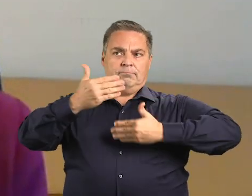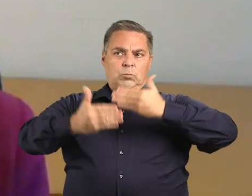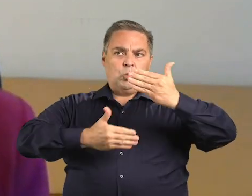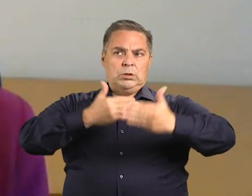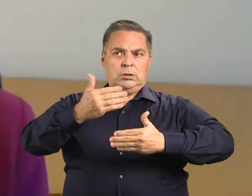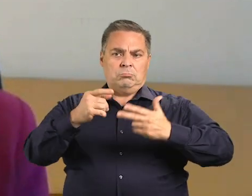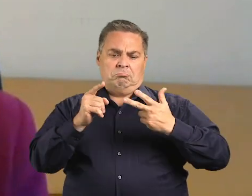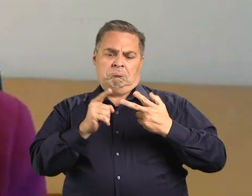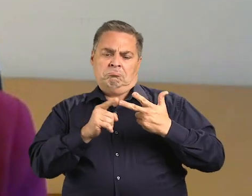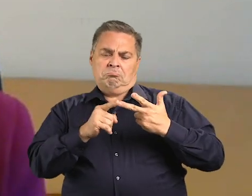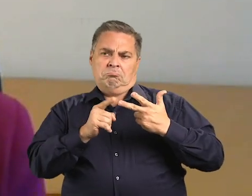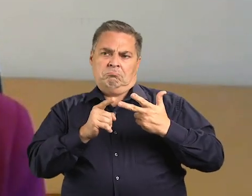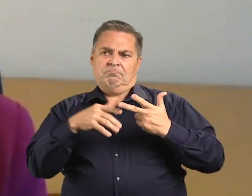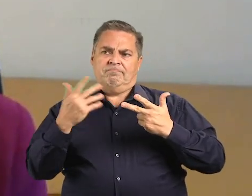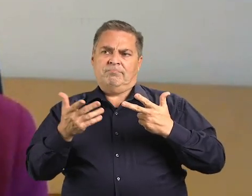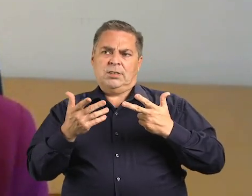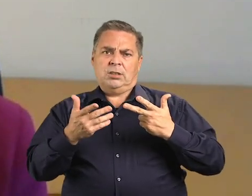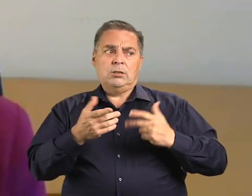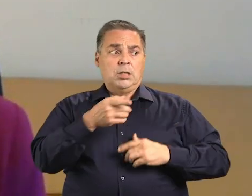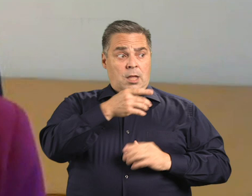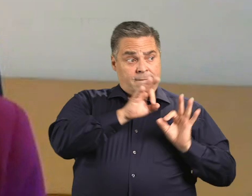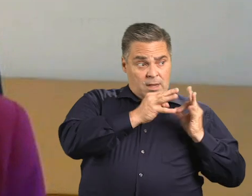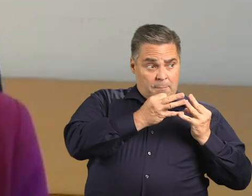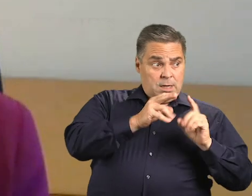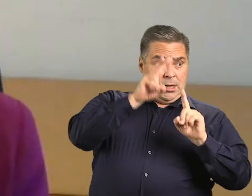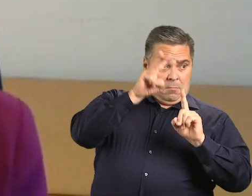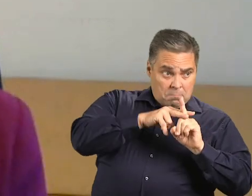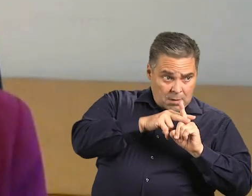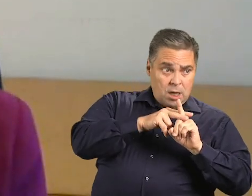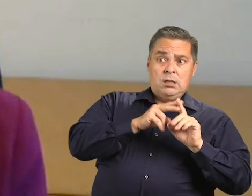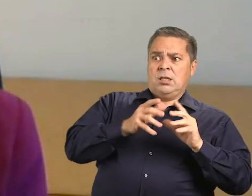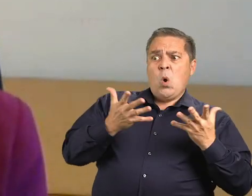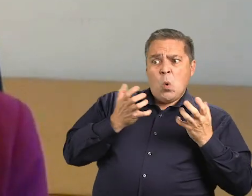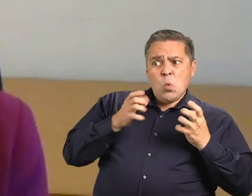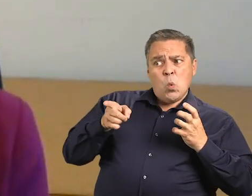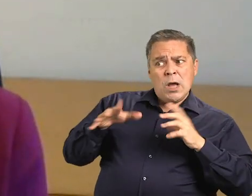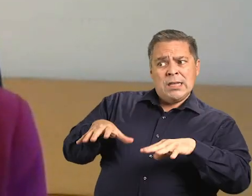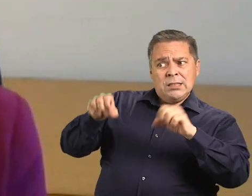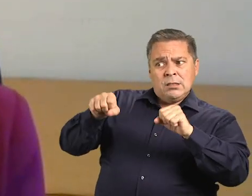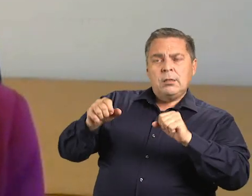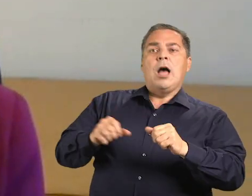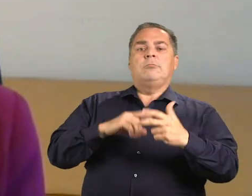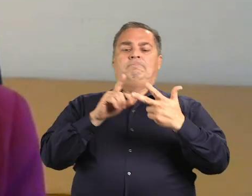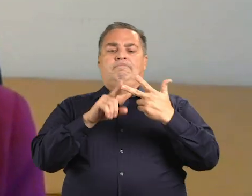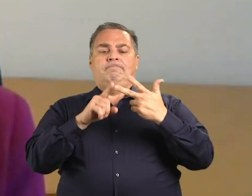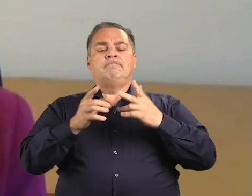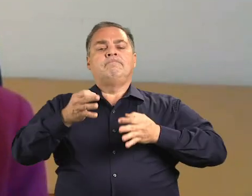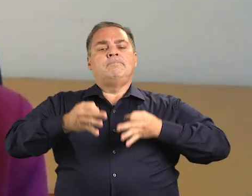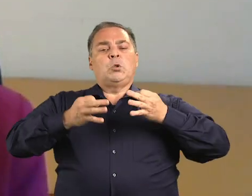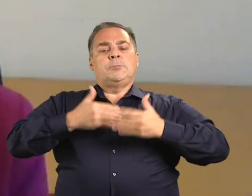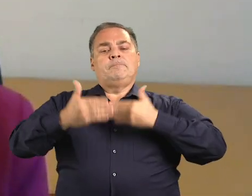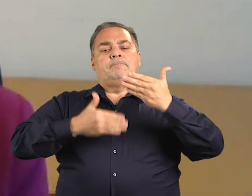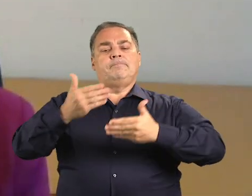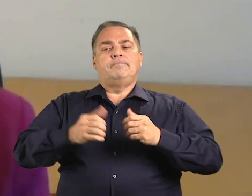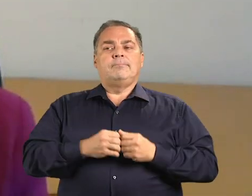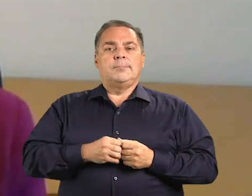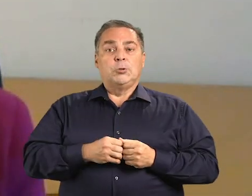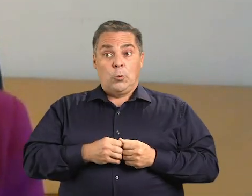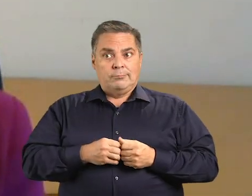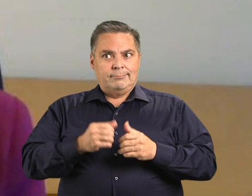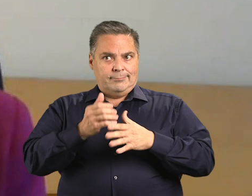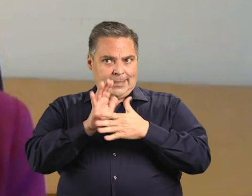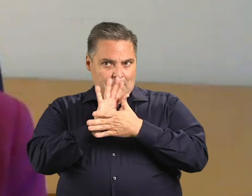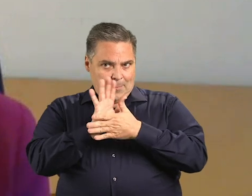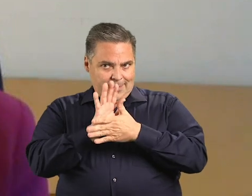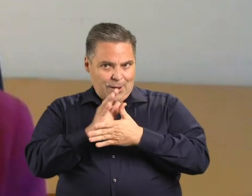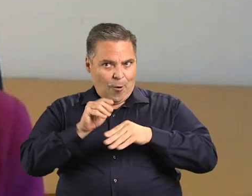tribunales luego de que se presente una petición de adopción. Te invito a compartir este video con otras personas y a estar pendiente a nuestro